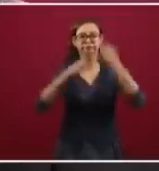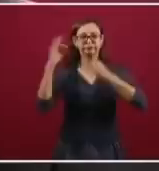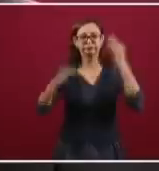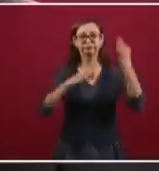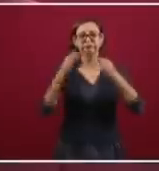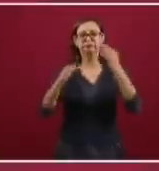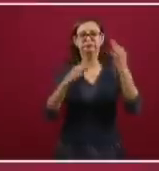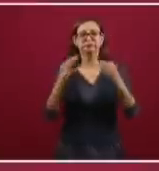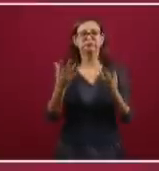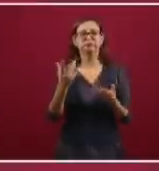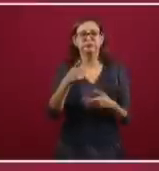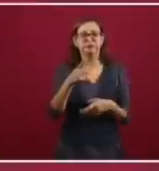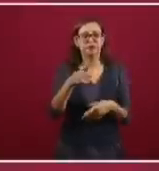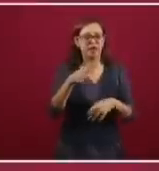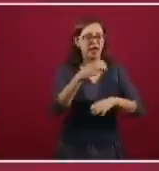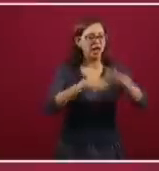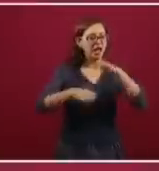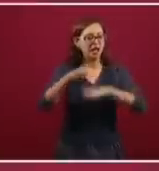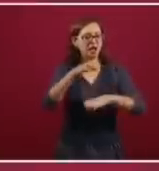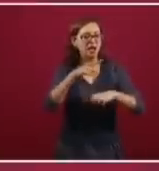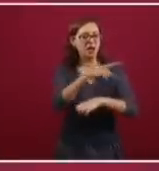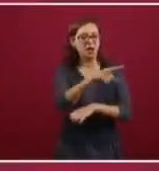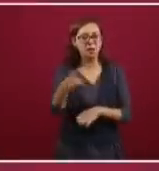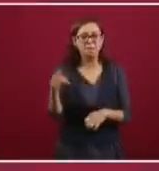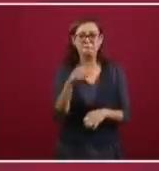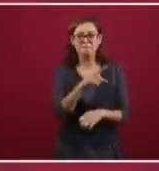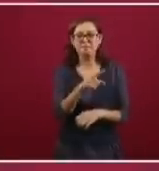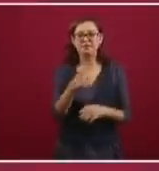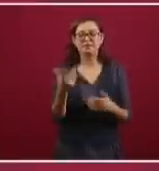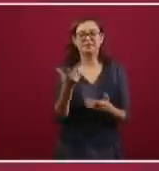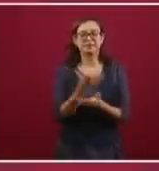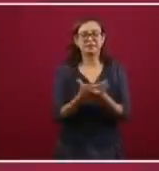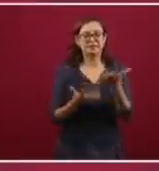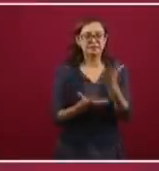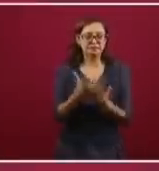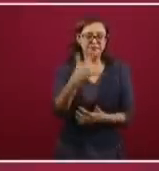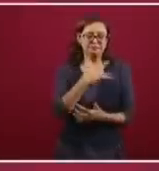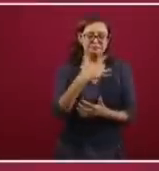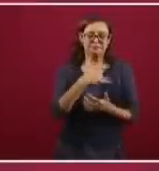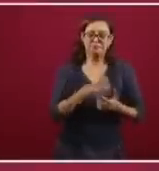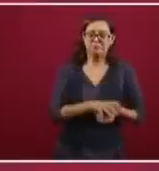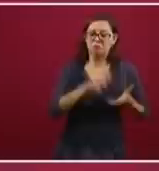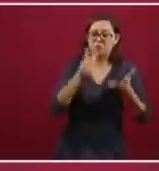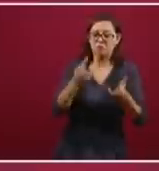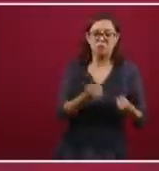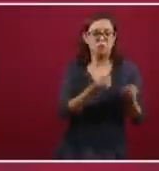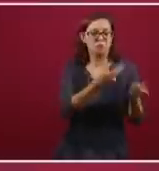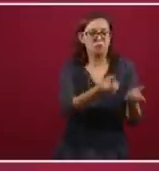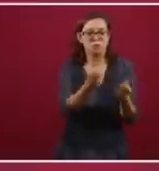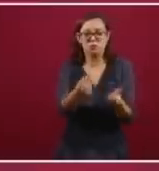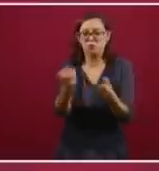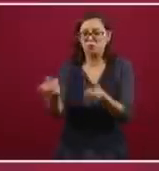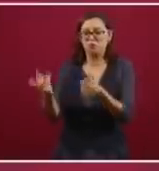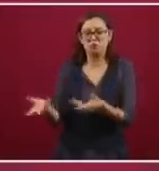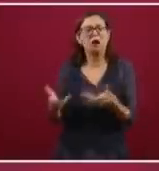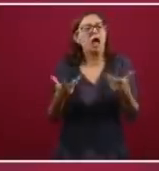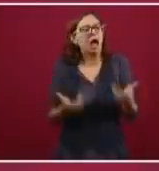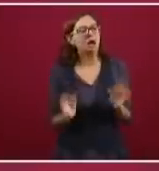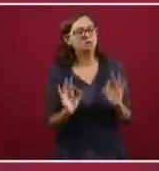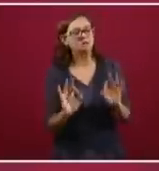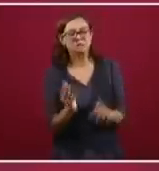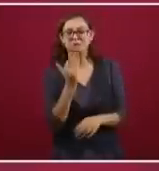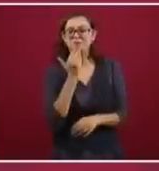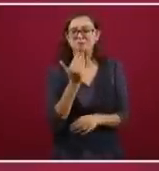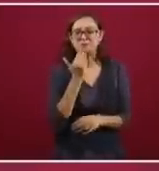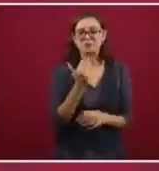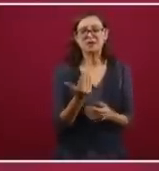de que las empresas hicieran acciones filantrópicas. Claro, eso es bueno, que